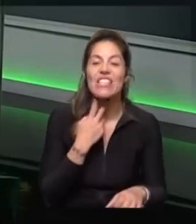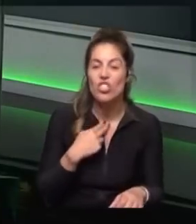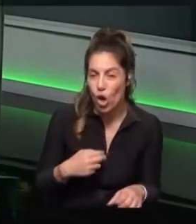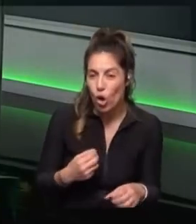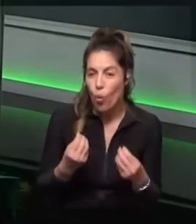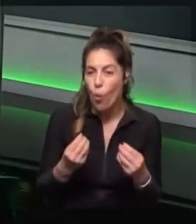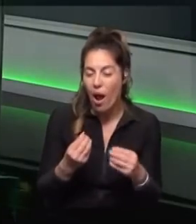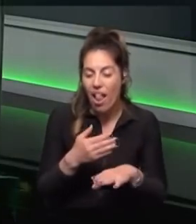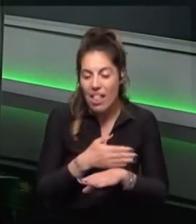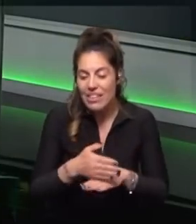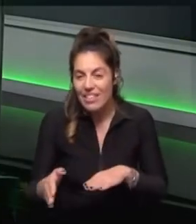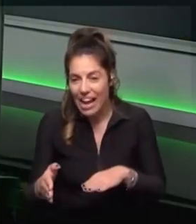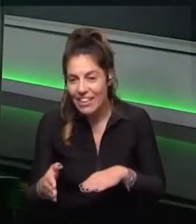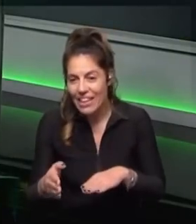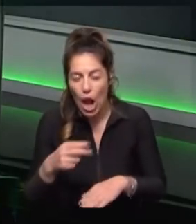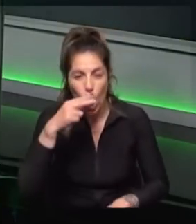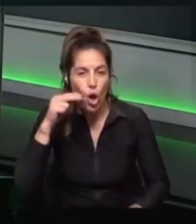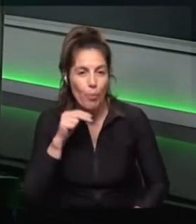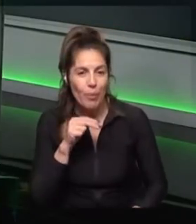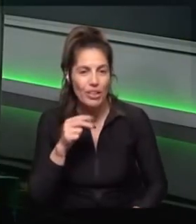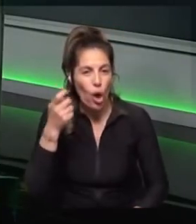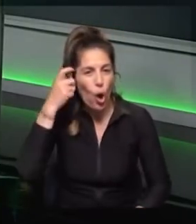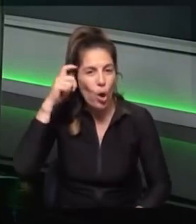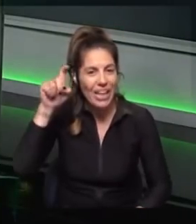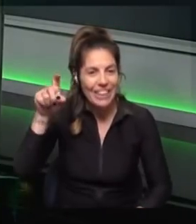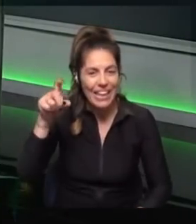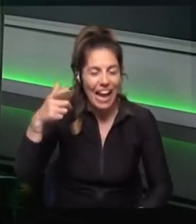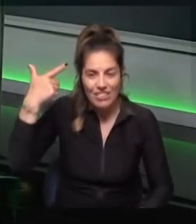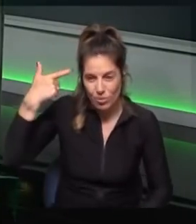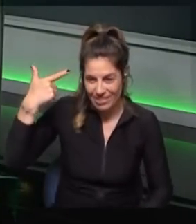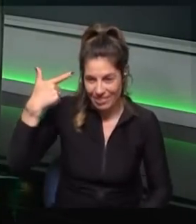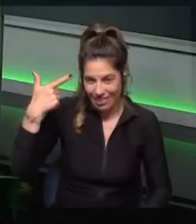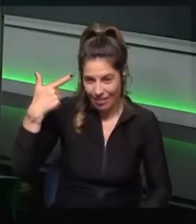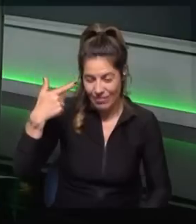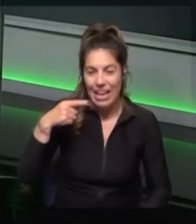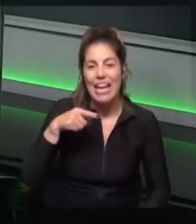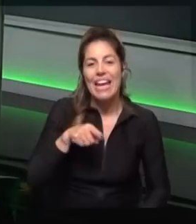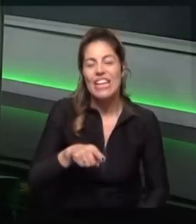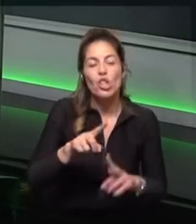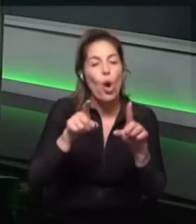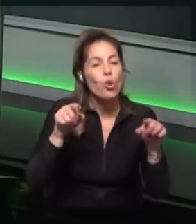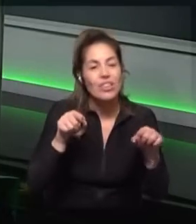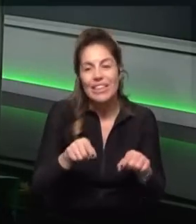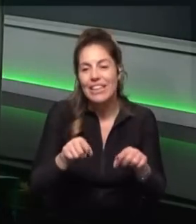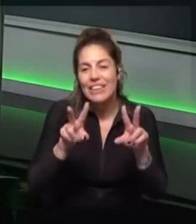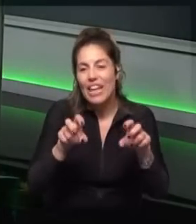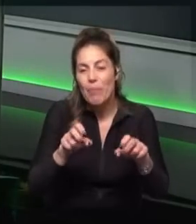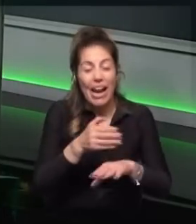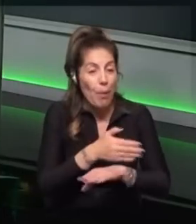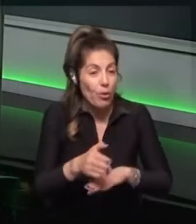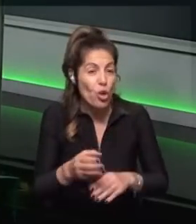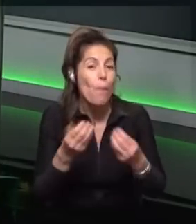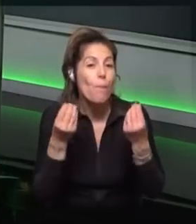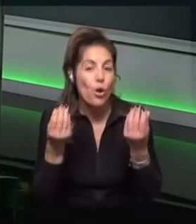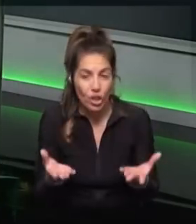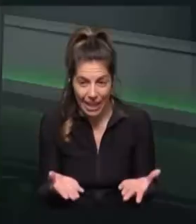desencadenan los comportamientos o la ideación la ideación suicida no estas cuestiones tienen repercusión Por qué